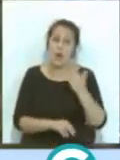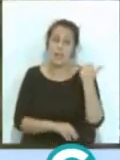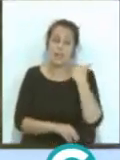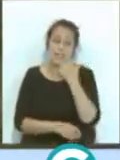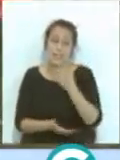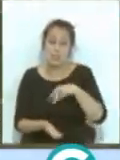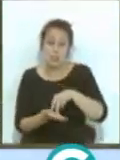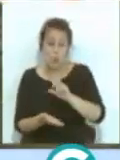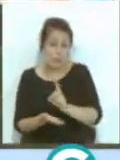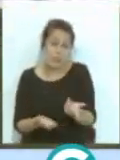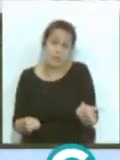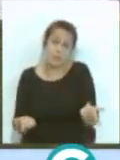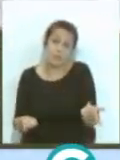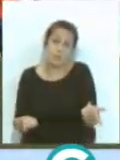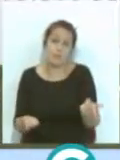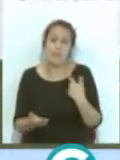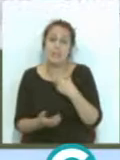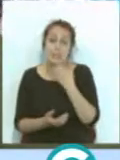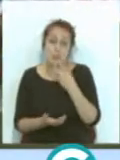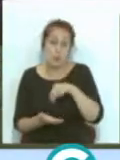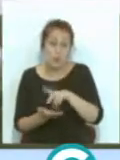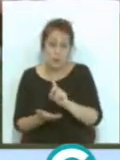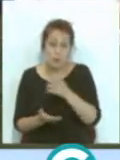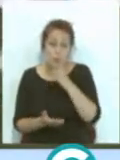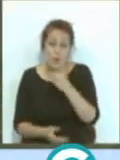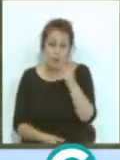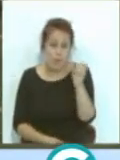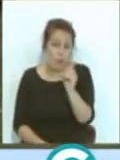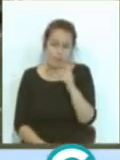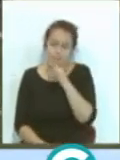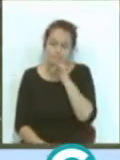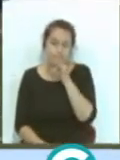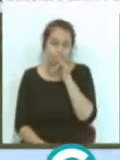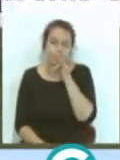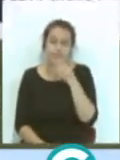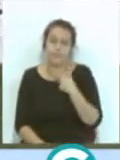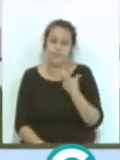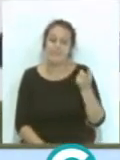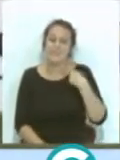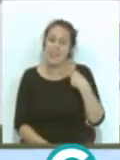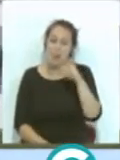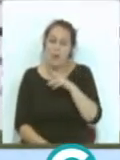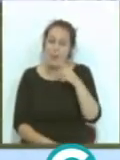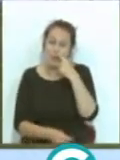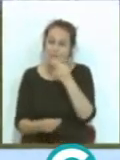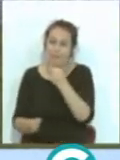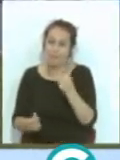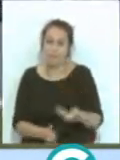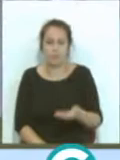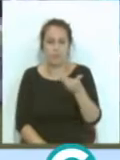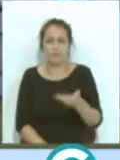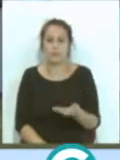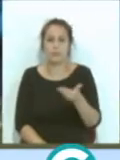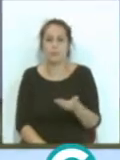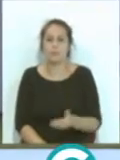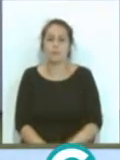está todavía 100%, por eso que no va a estar mañana con nosotros. Está recuperando sus sensaciones, y lo importante